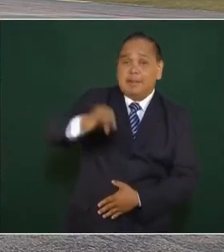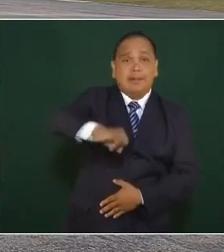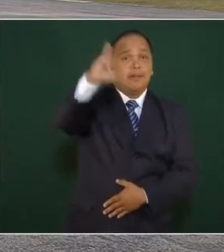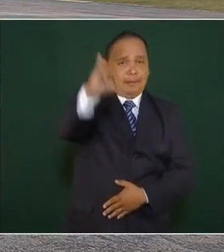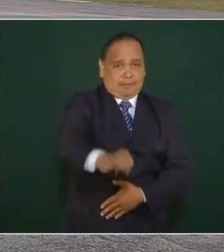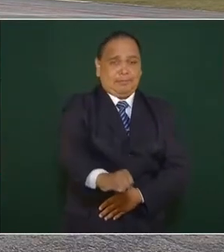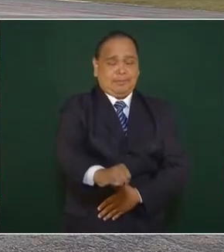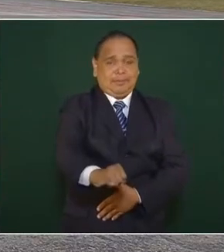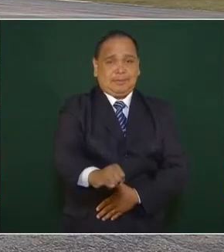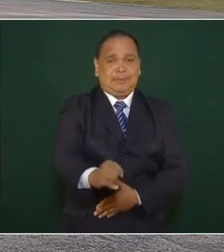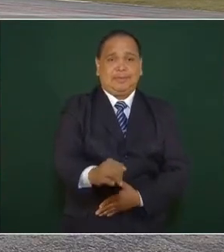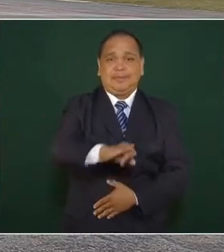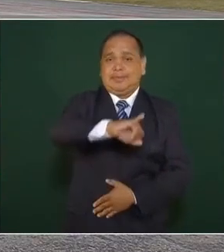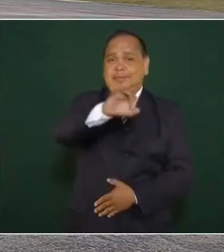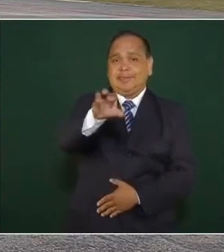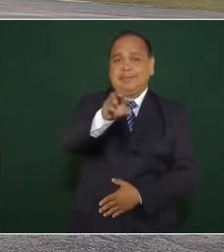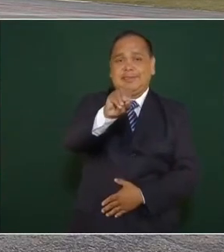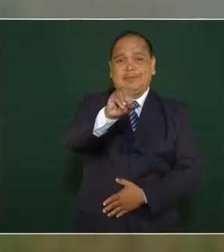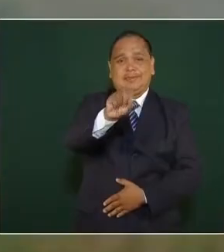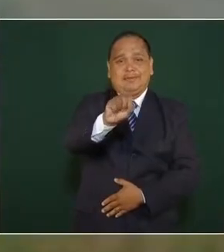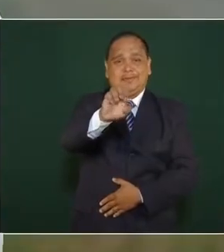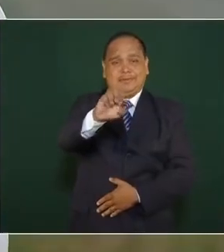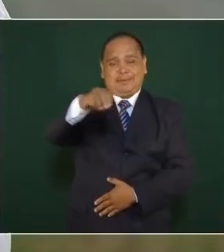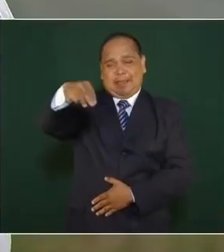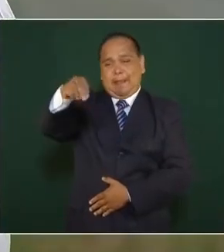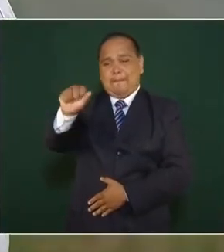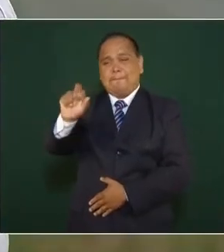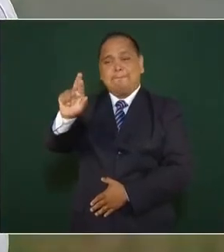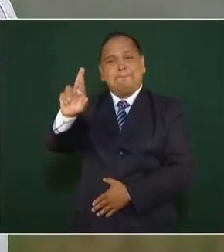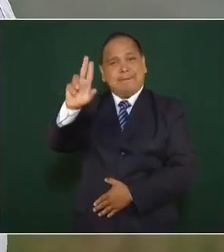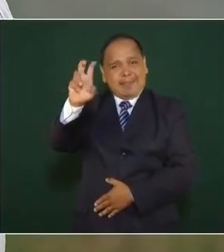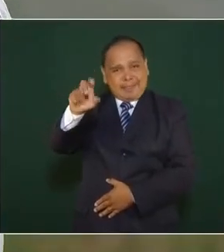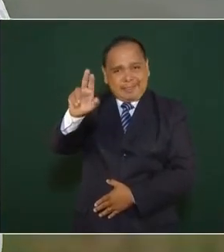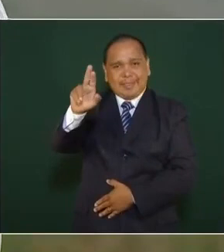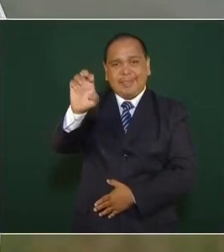Manuel Márquez Sterling,